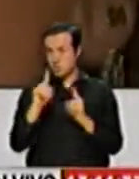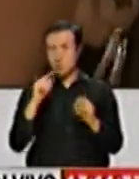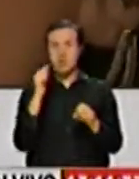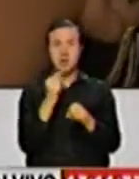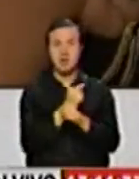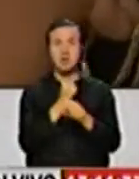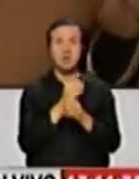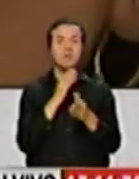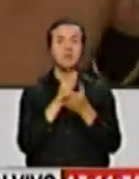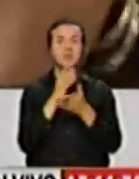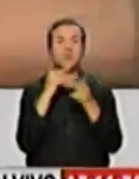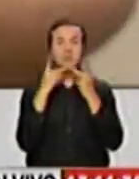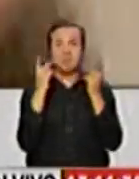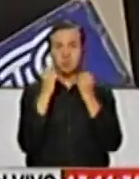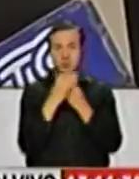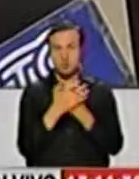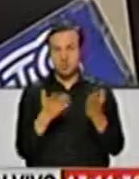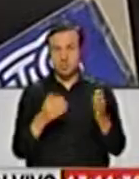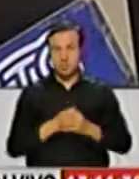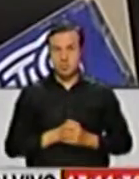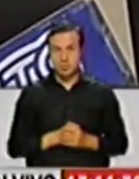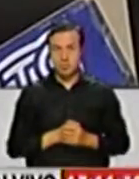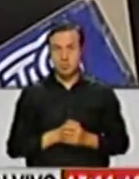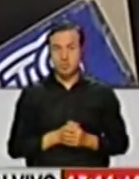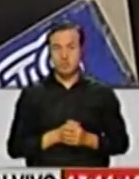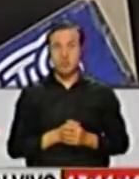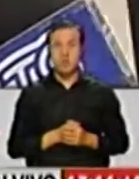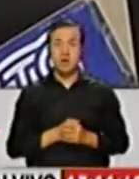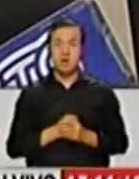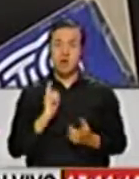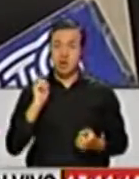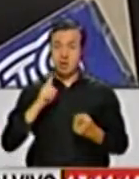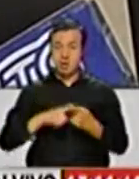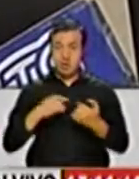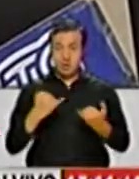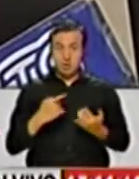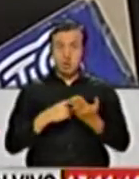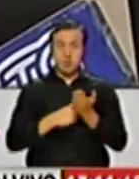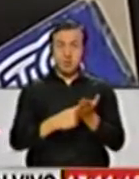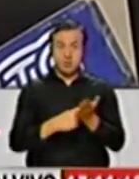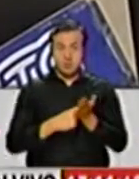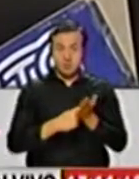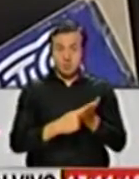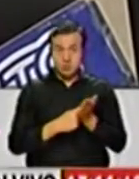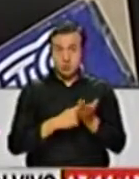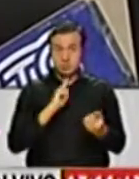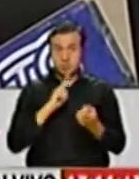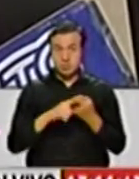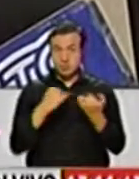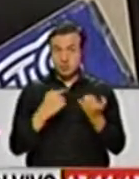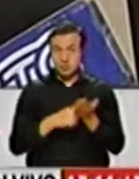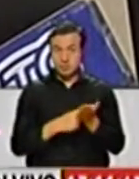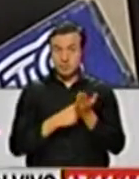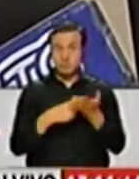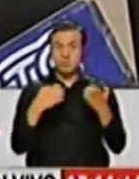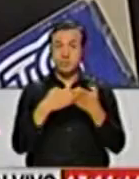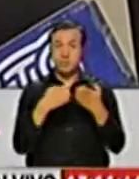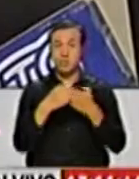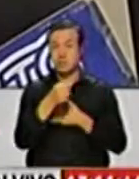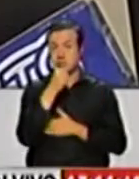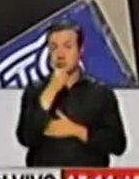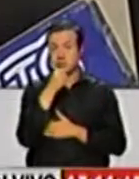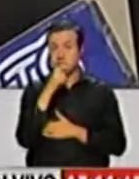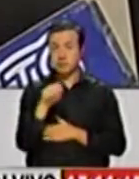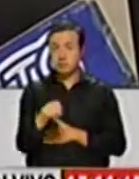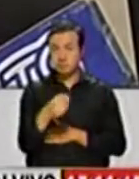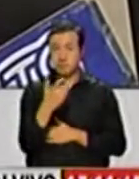gerente de Medios Públicos, Marta Moncayo. Si ha existido una reunión con equipo periodístico del canal,